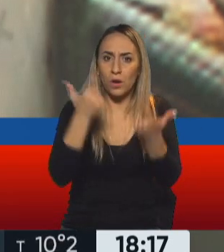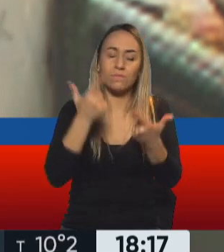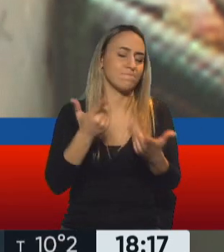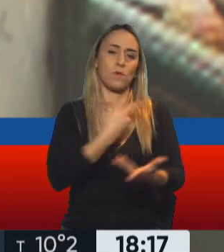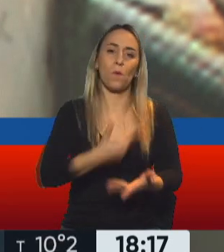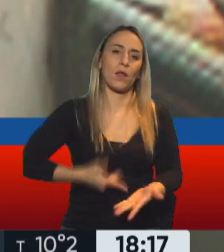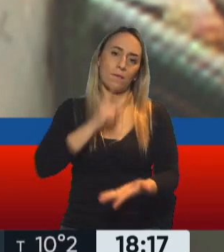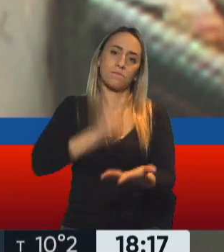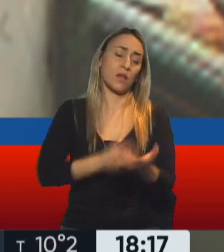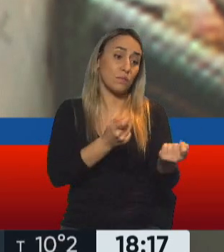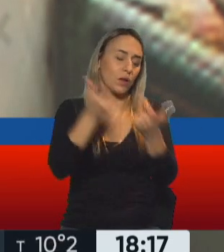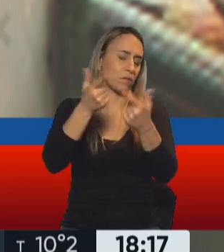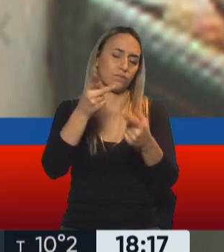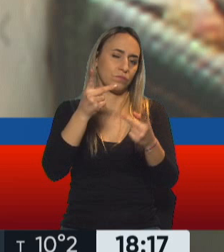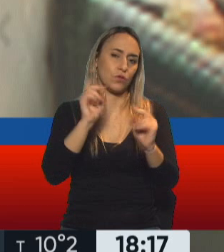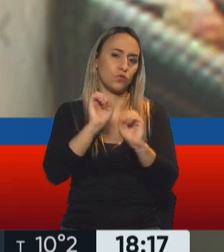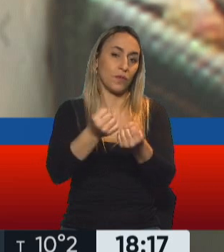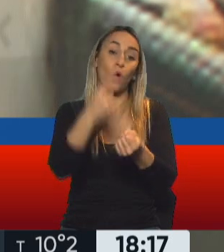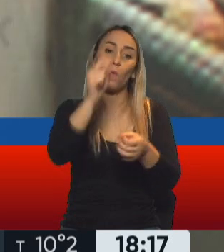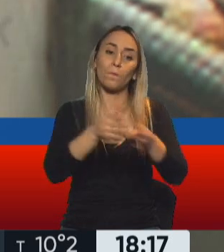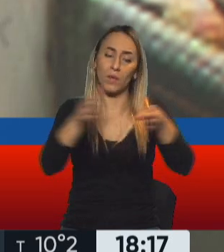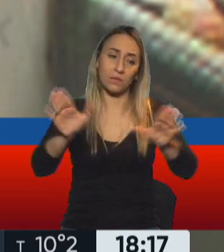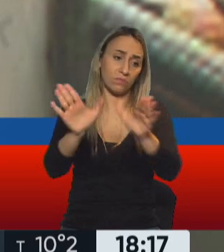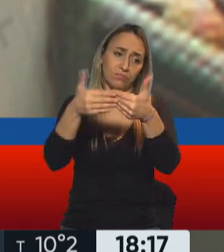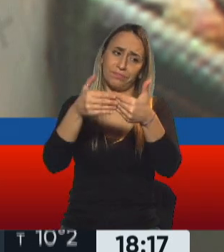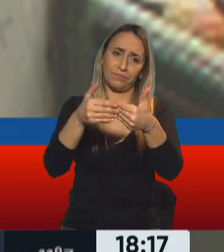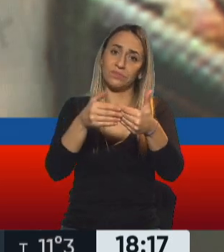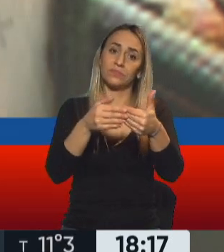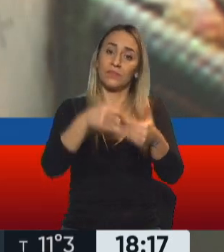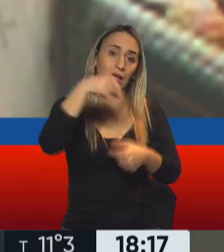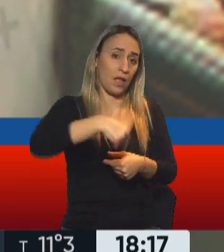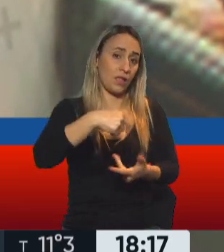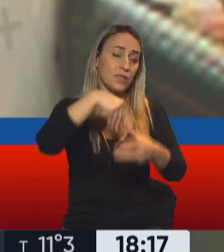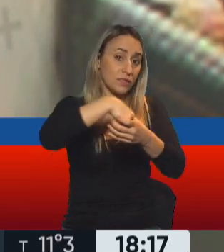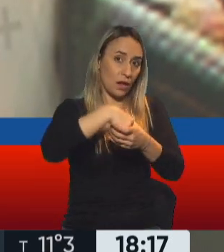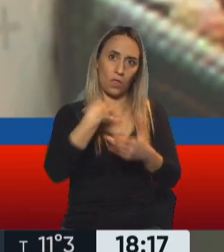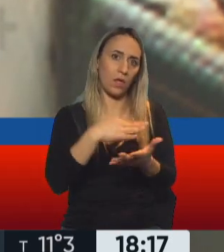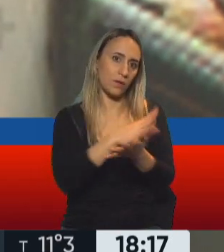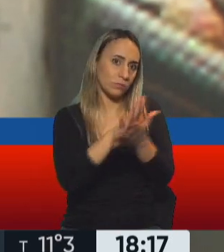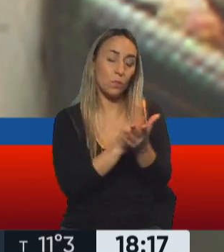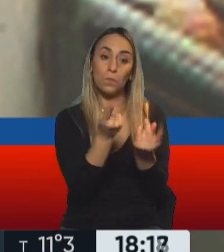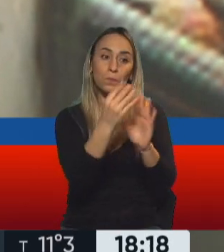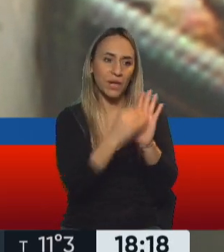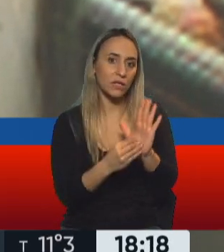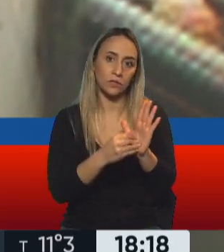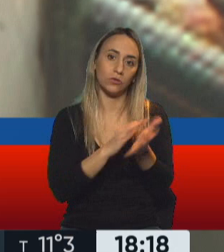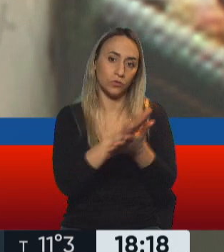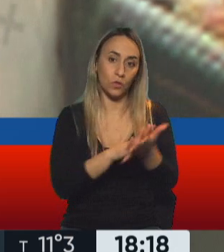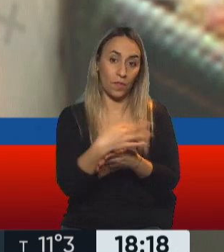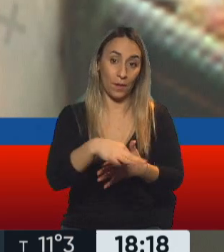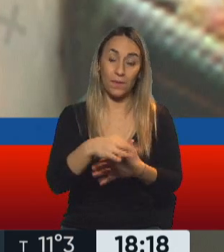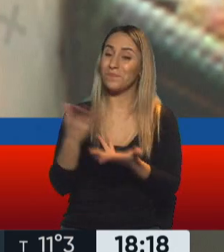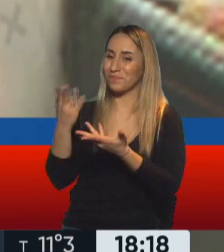suspender por un mes para poder buscarle una solución al precio interno de la carne. ¿Cuál es esa solución? Bueno, Nazarena,